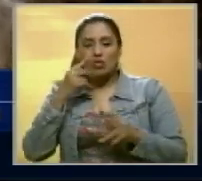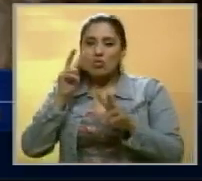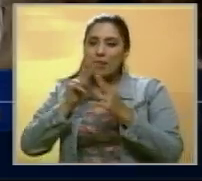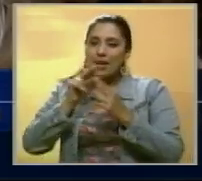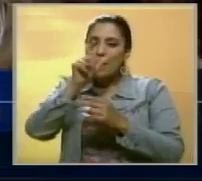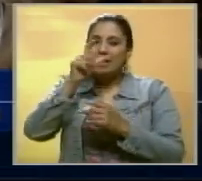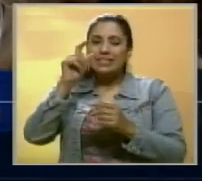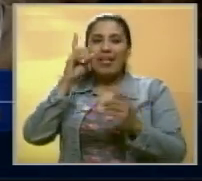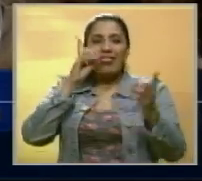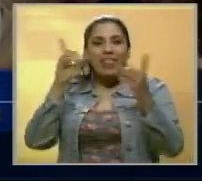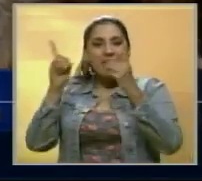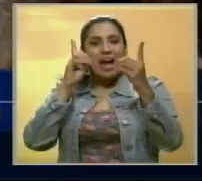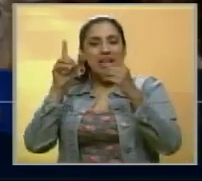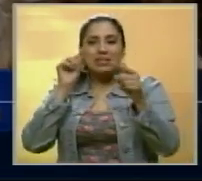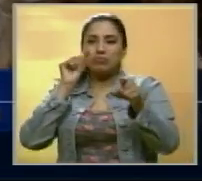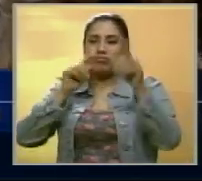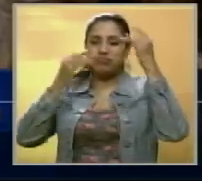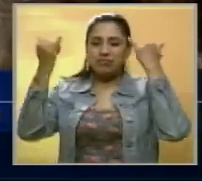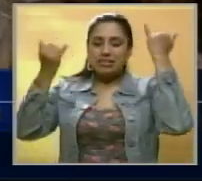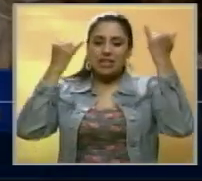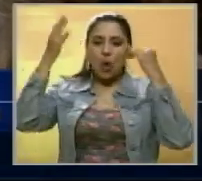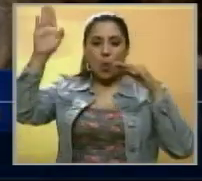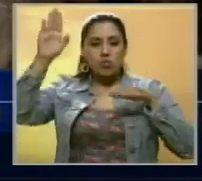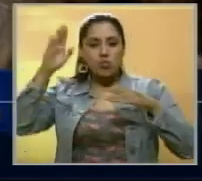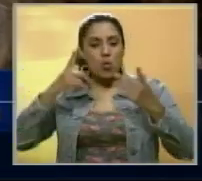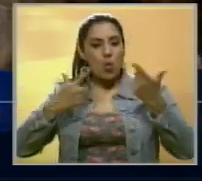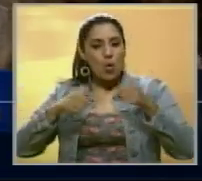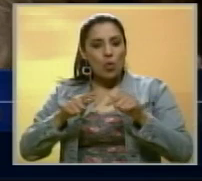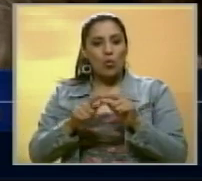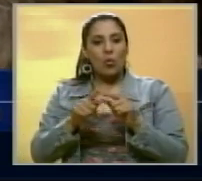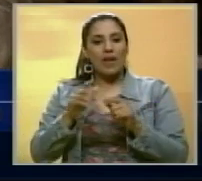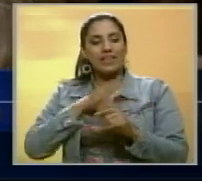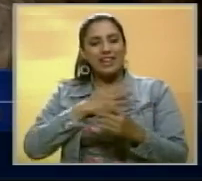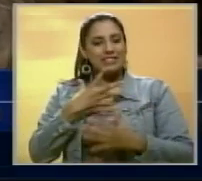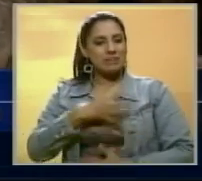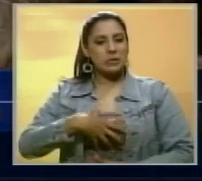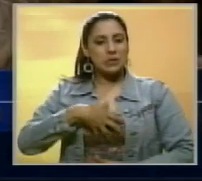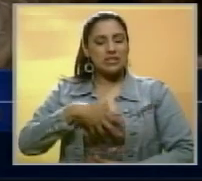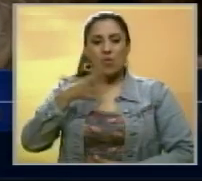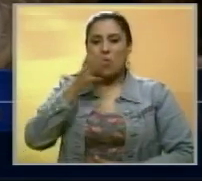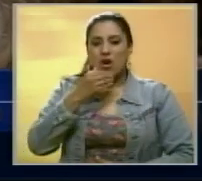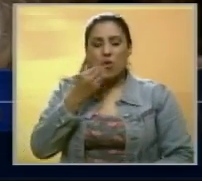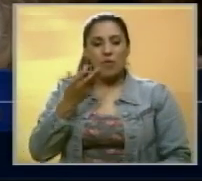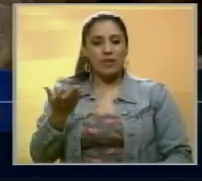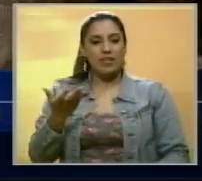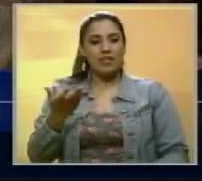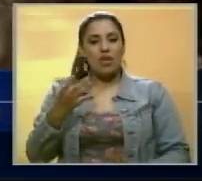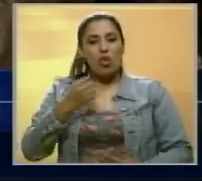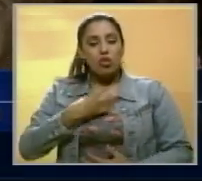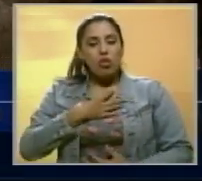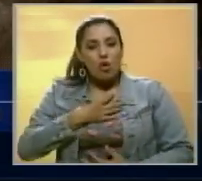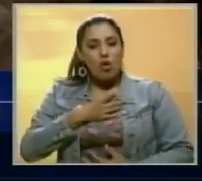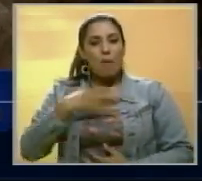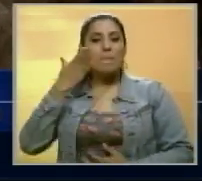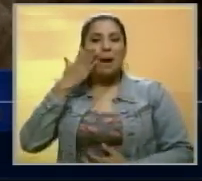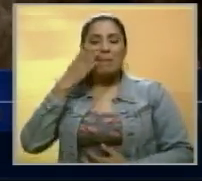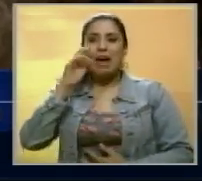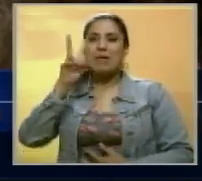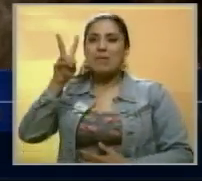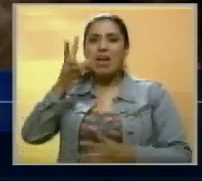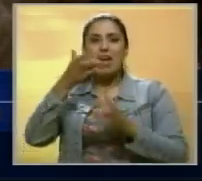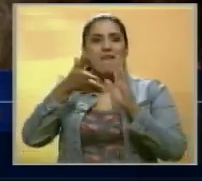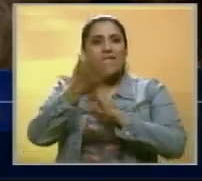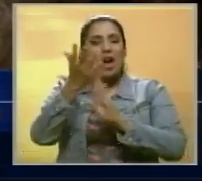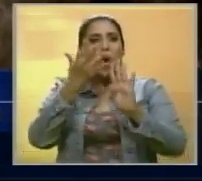ves ese debate y todo lo que ellos ahí manifiestan, la inconformidad, el dolor de sus madres de tener que